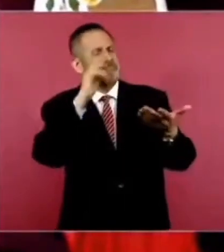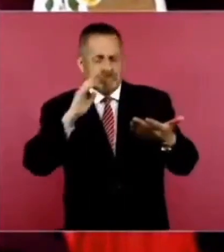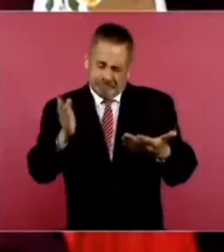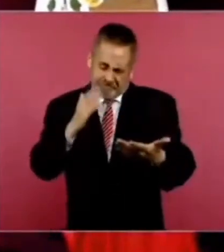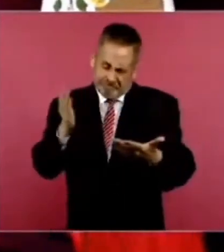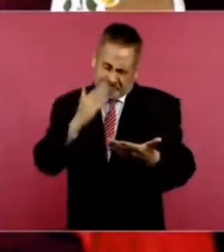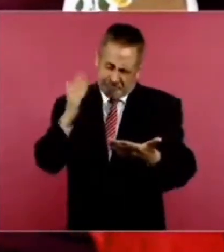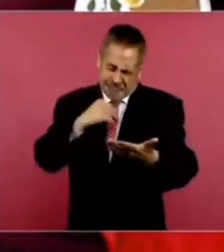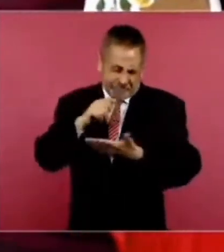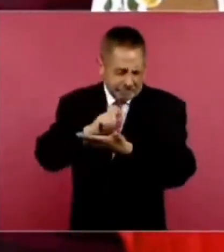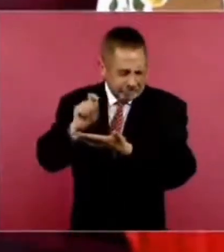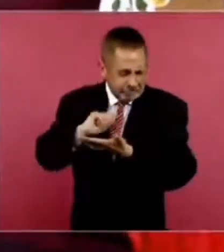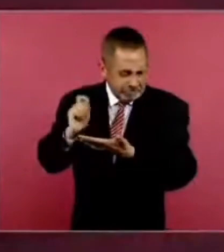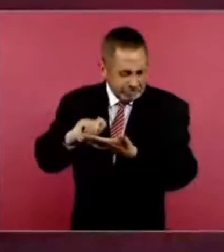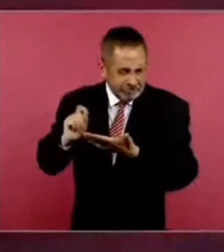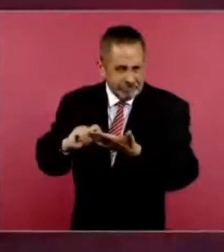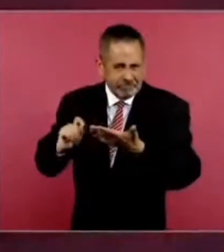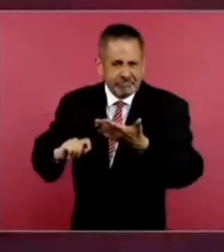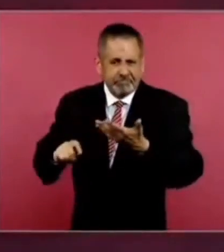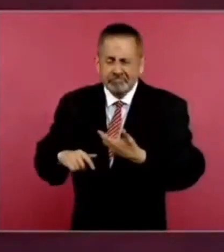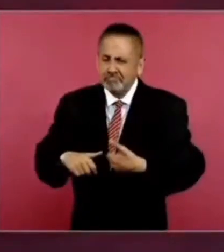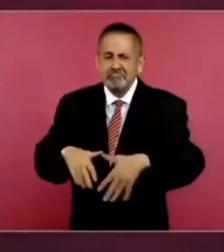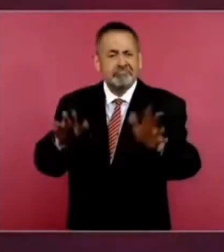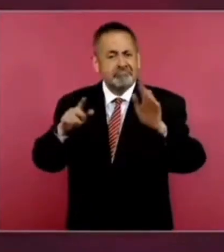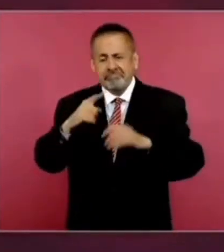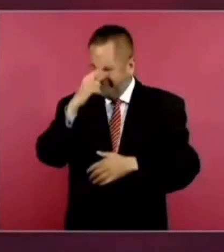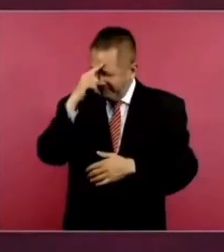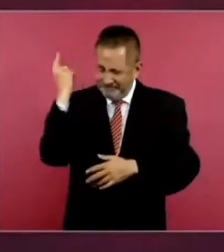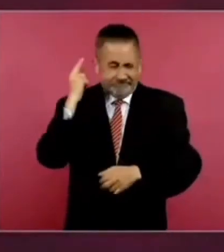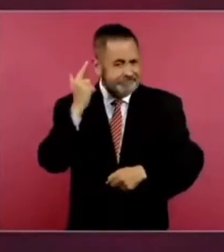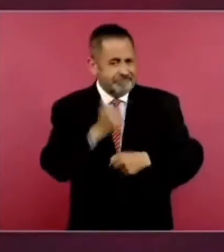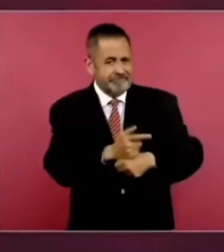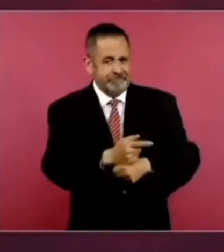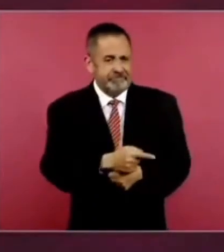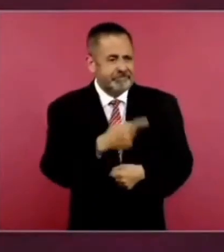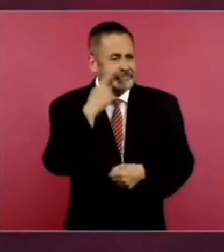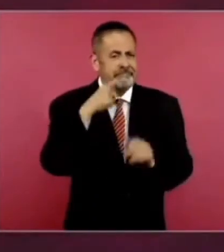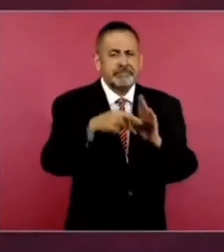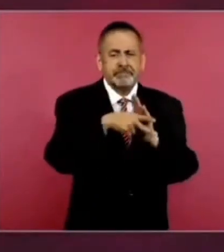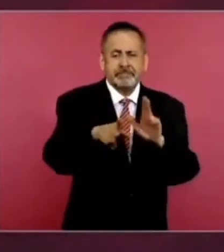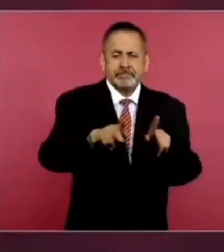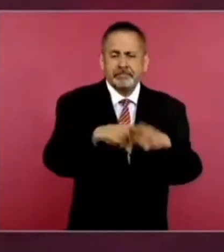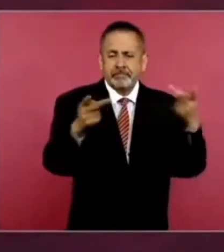y pedir los periódicos de un año